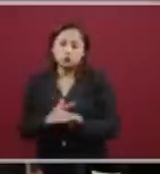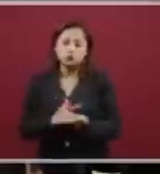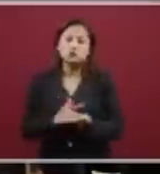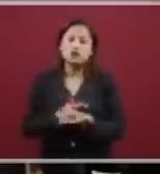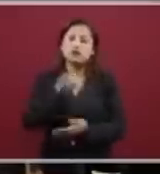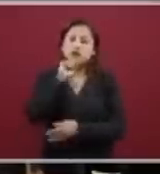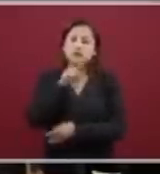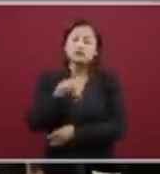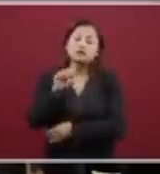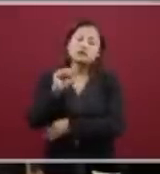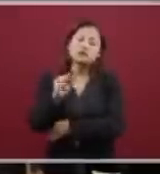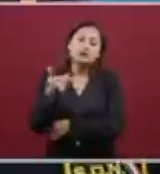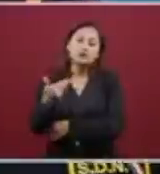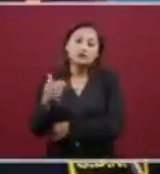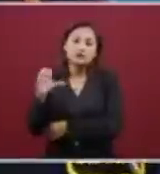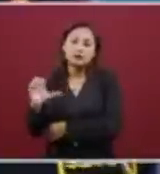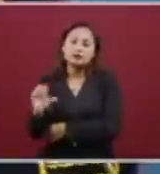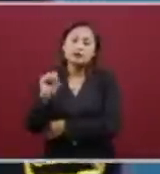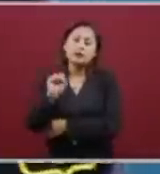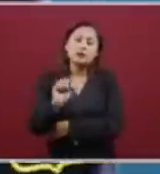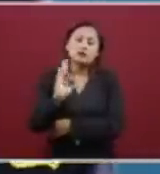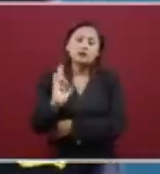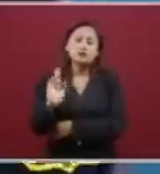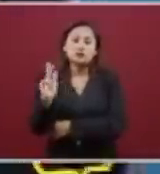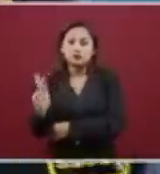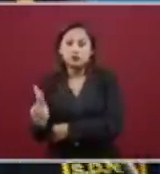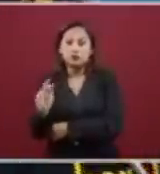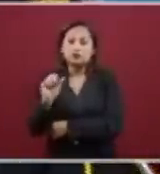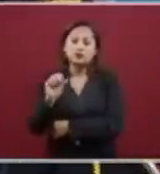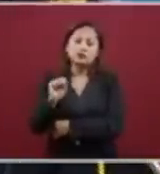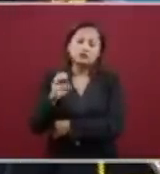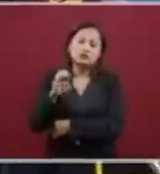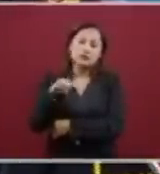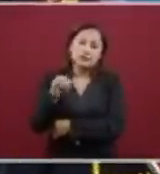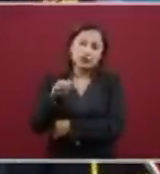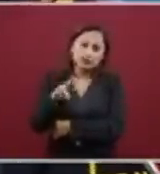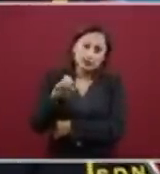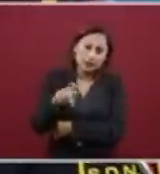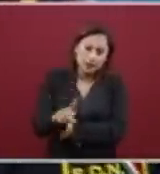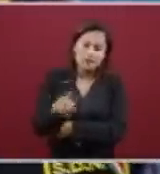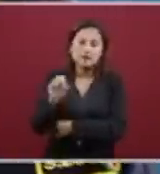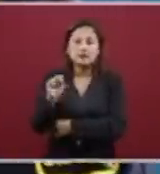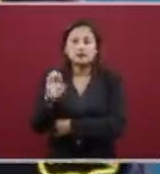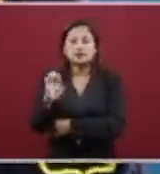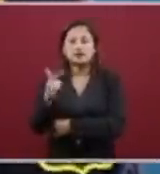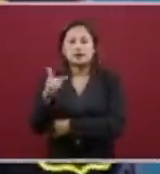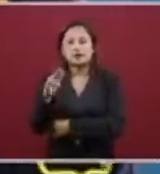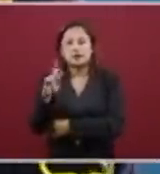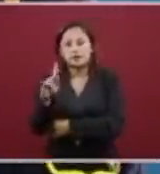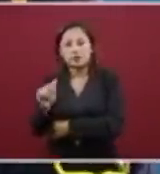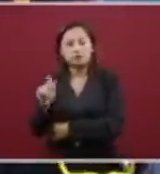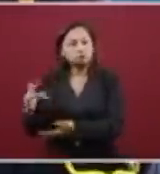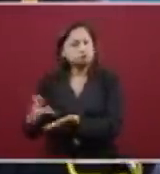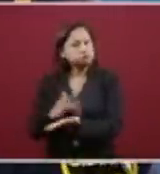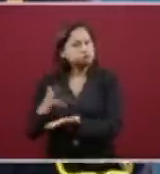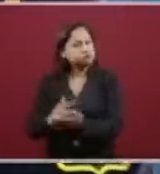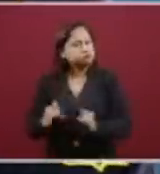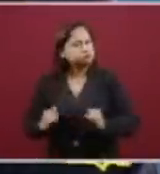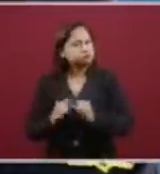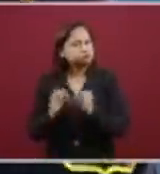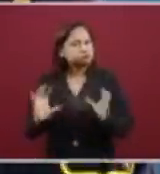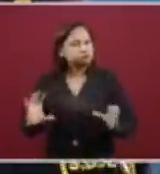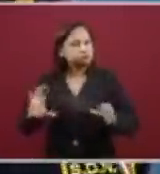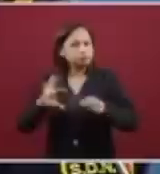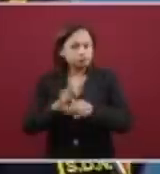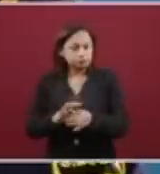por la secretaria de la función pública por semarnat y se datos este proyecto está formado por mexicanos